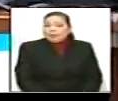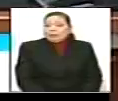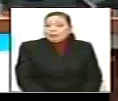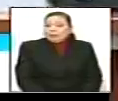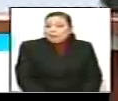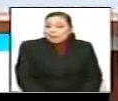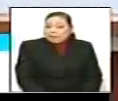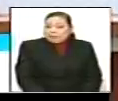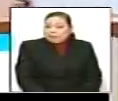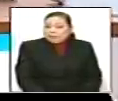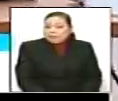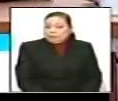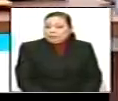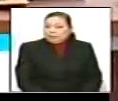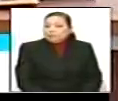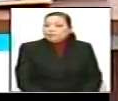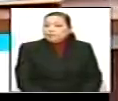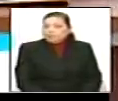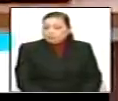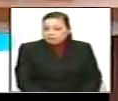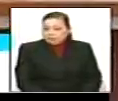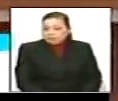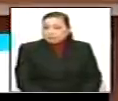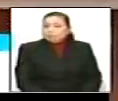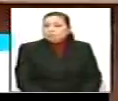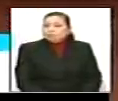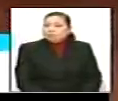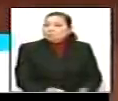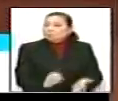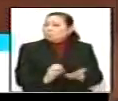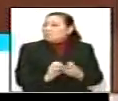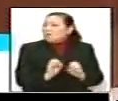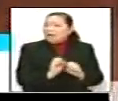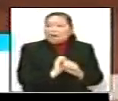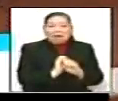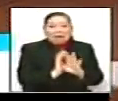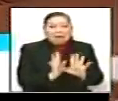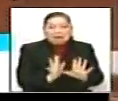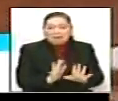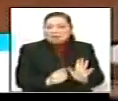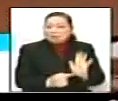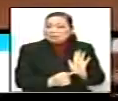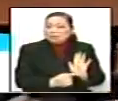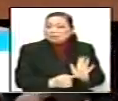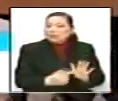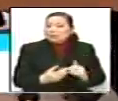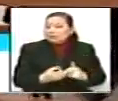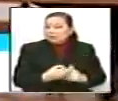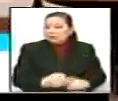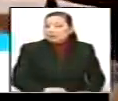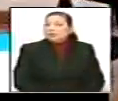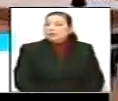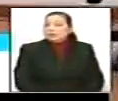Para que pueda contestar, señor gobernador. Nosotros somos una gestión transparente y lo hemos demostrado como alcalde provincial de